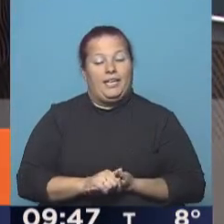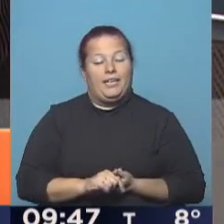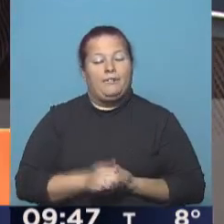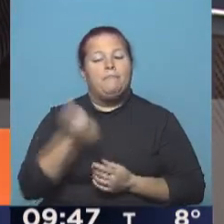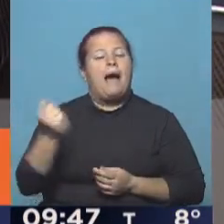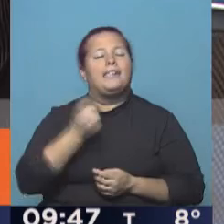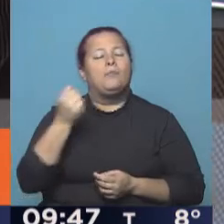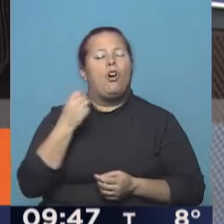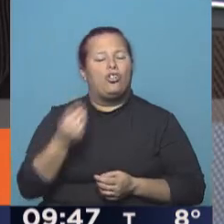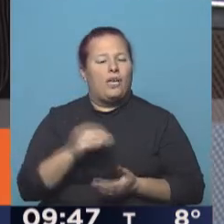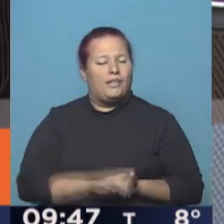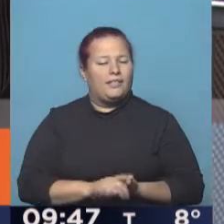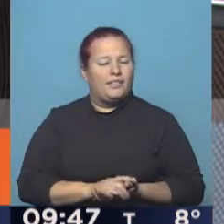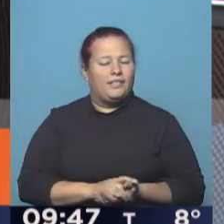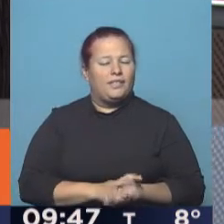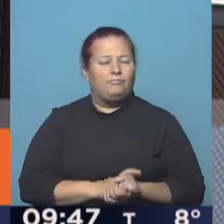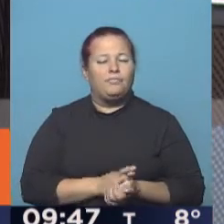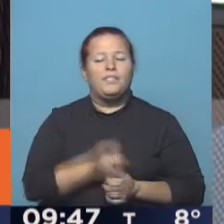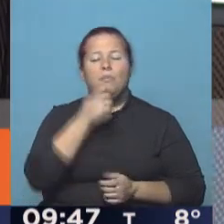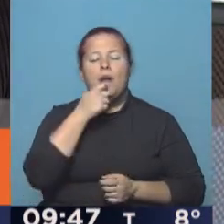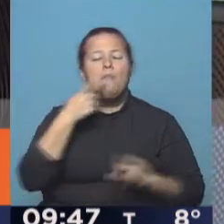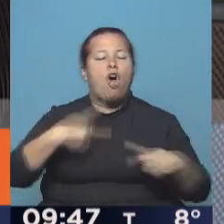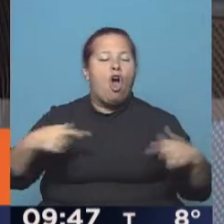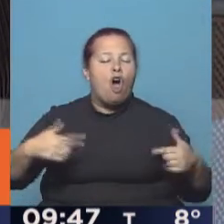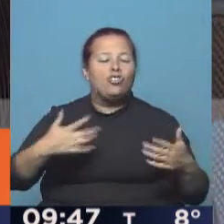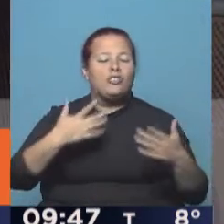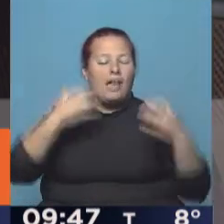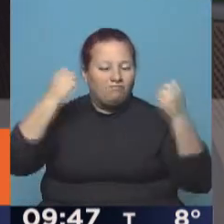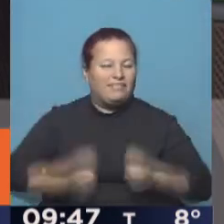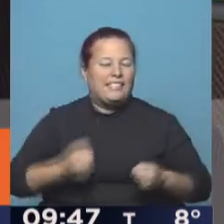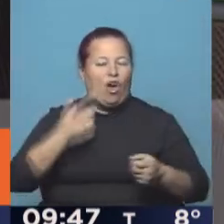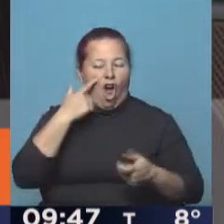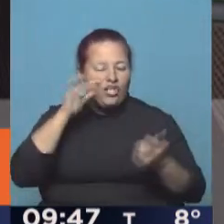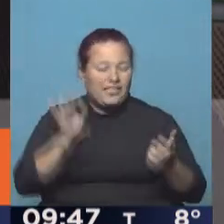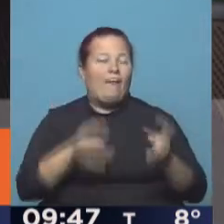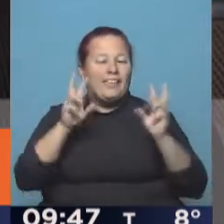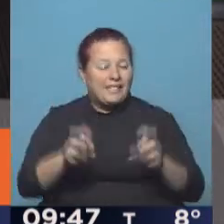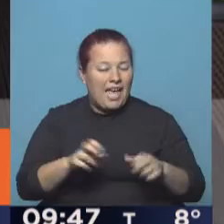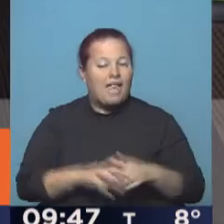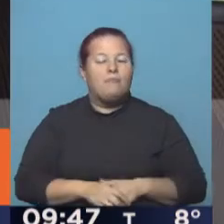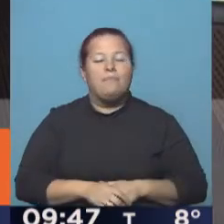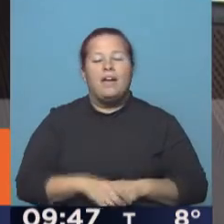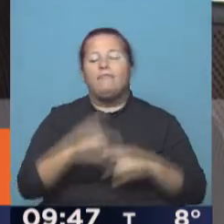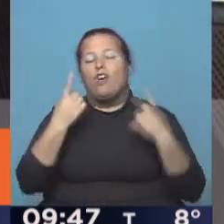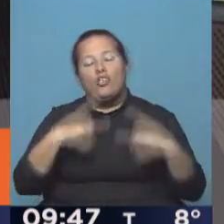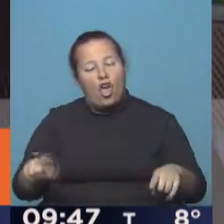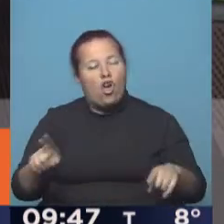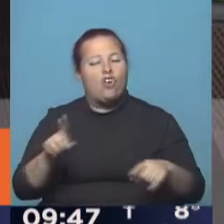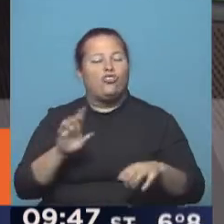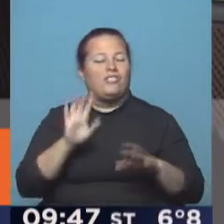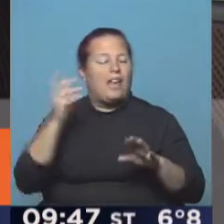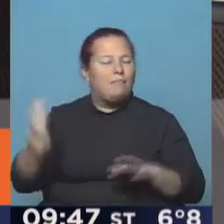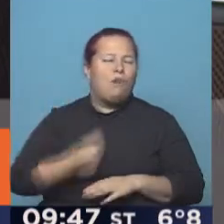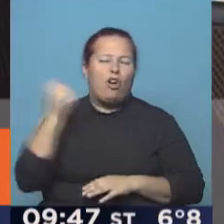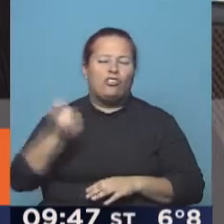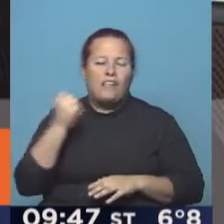Lo importante es que cuando uno hace las cosas con convicción, con conocimiento, y una cosa muy, muy